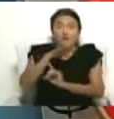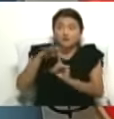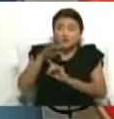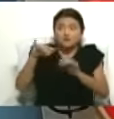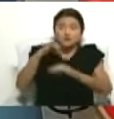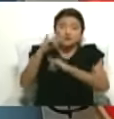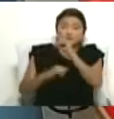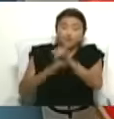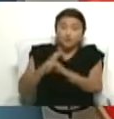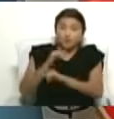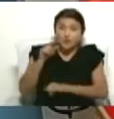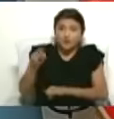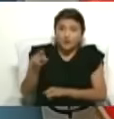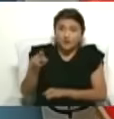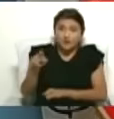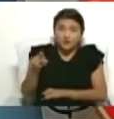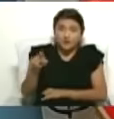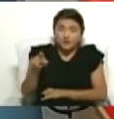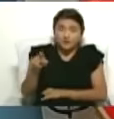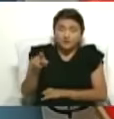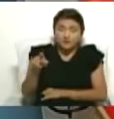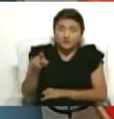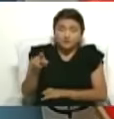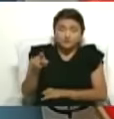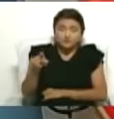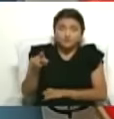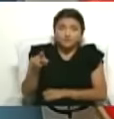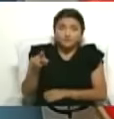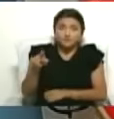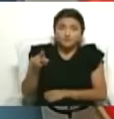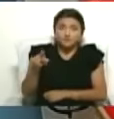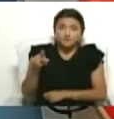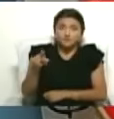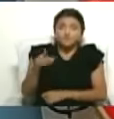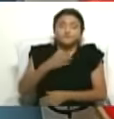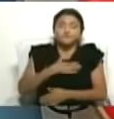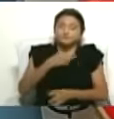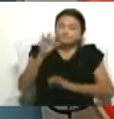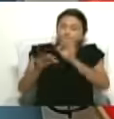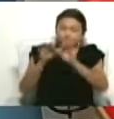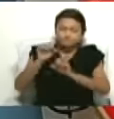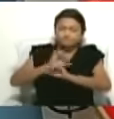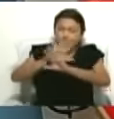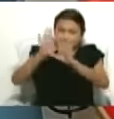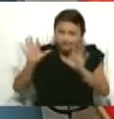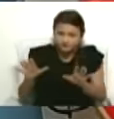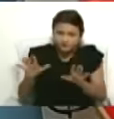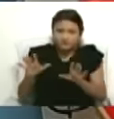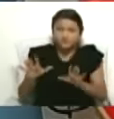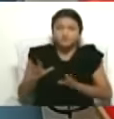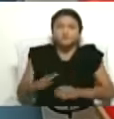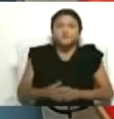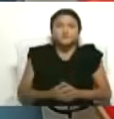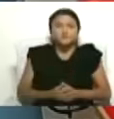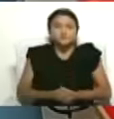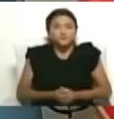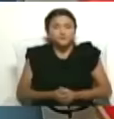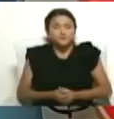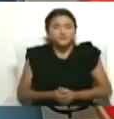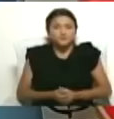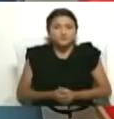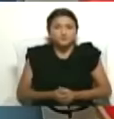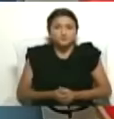internacional, inclusive, yo quiero destacarlo, cuando poderes hegemónicos